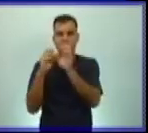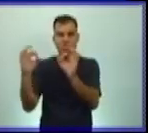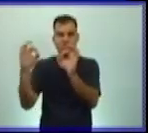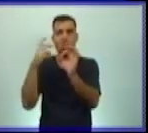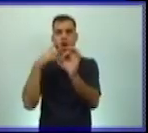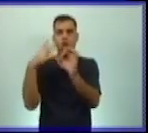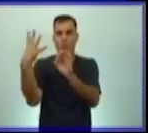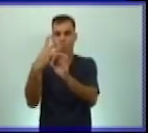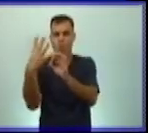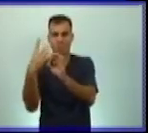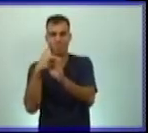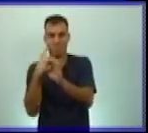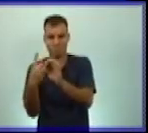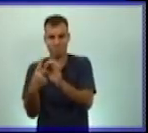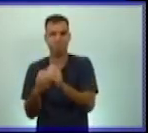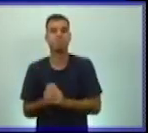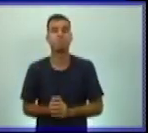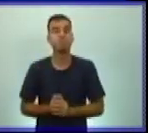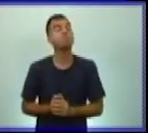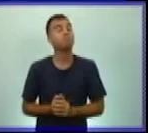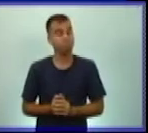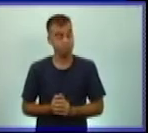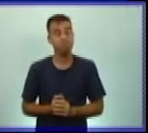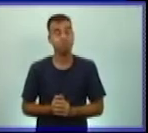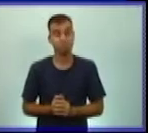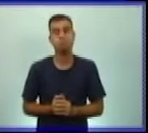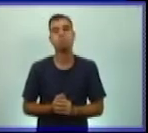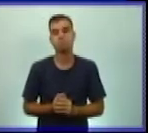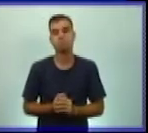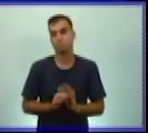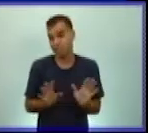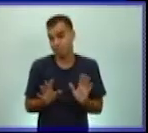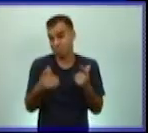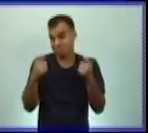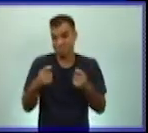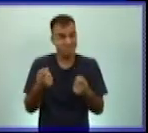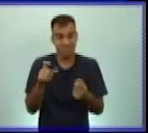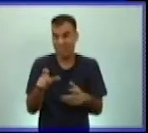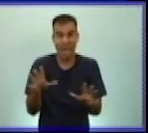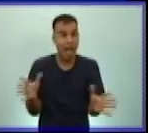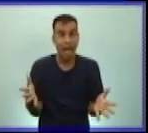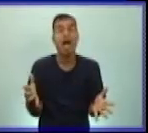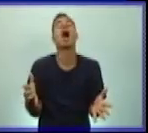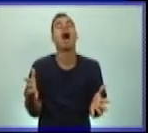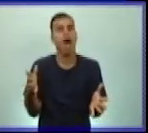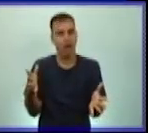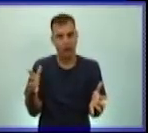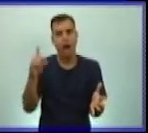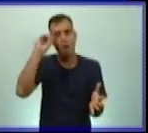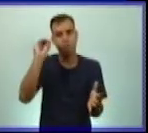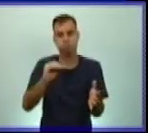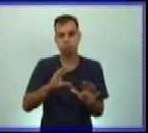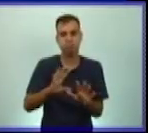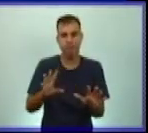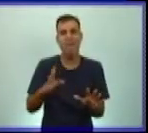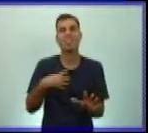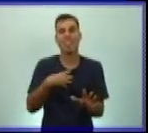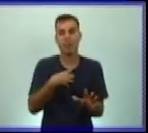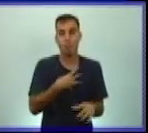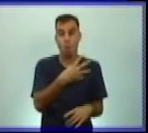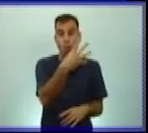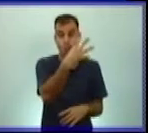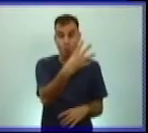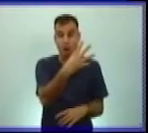de oxígeno. Por tanto, estamos concluyendo que tenemos inicialmente 4 átomos del